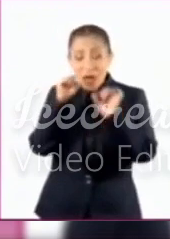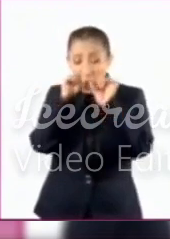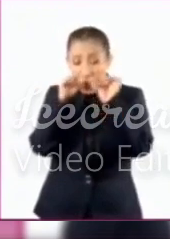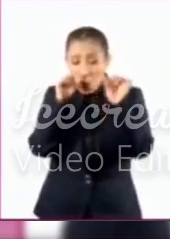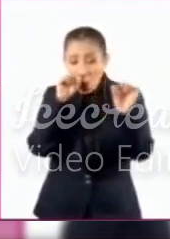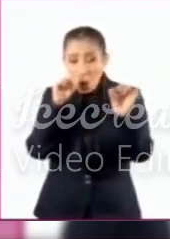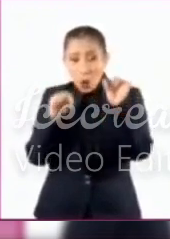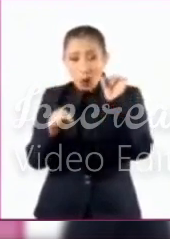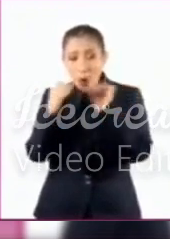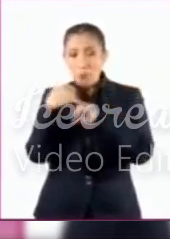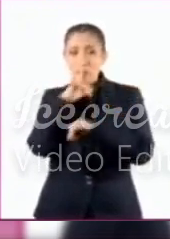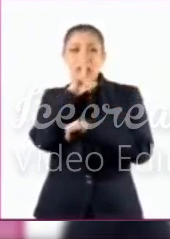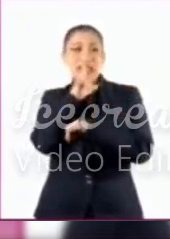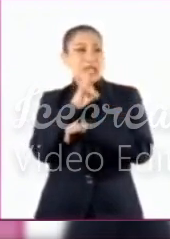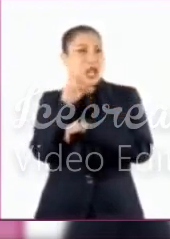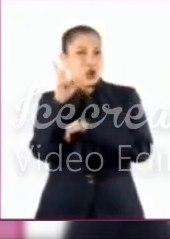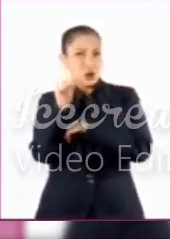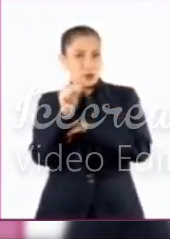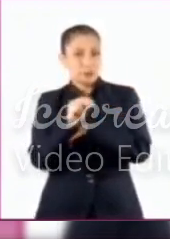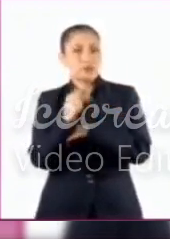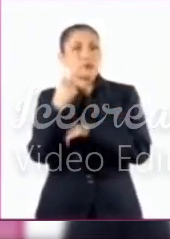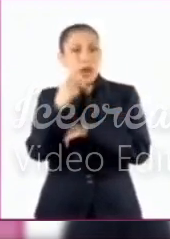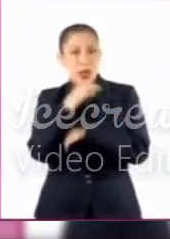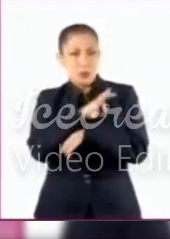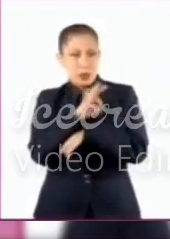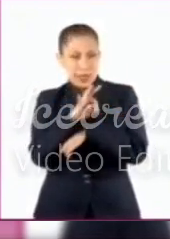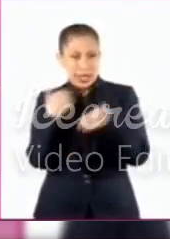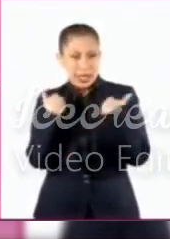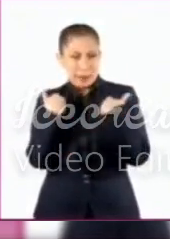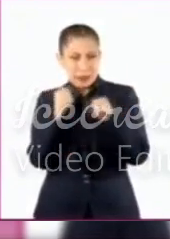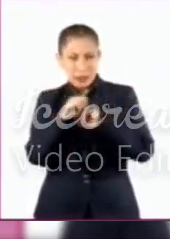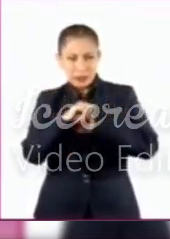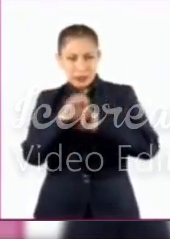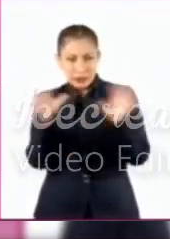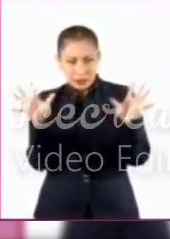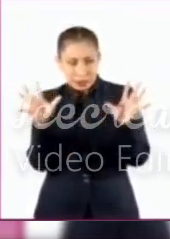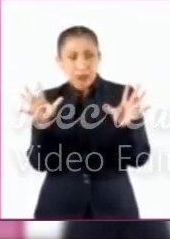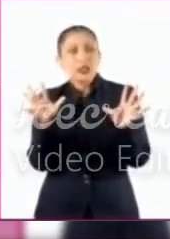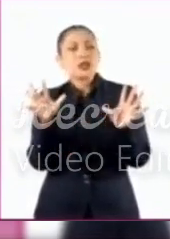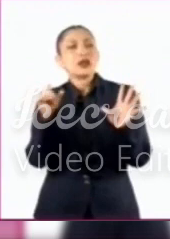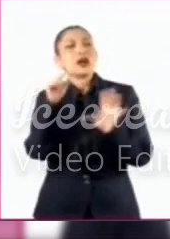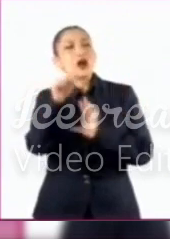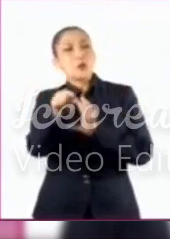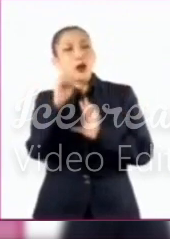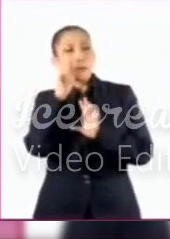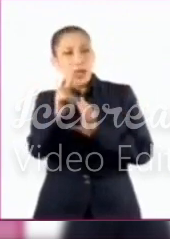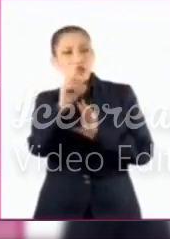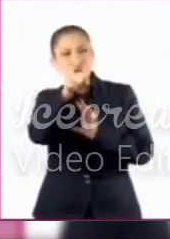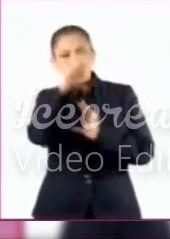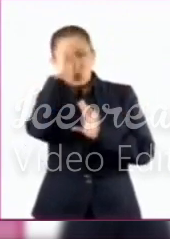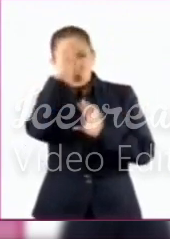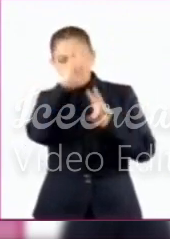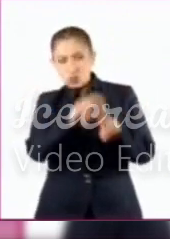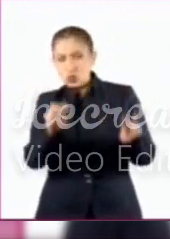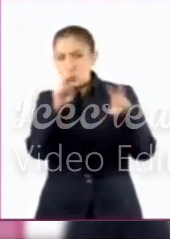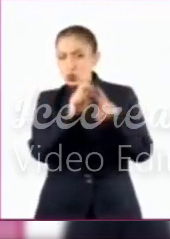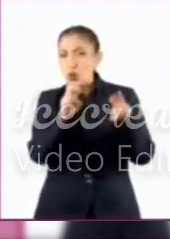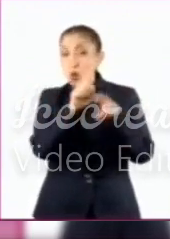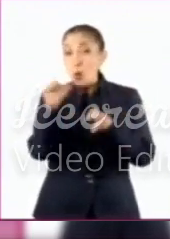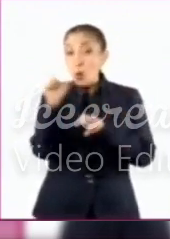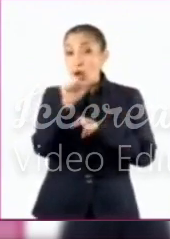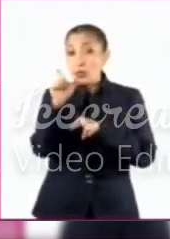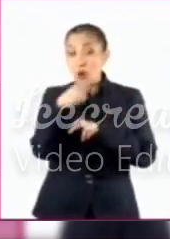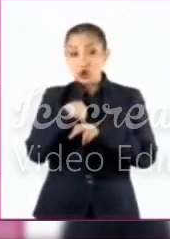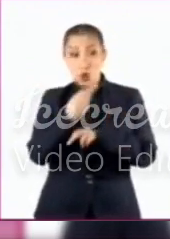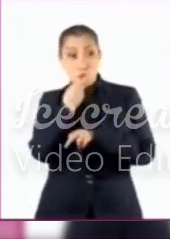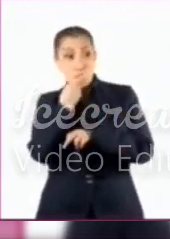de charlatanería. Y, para que pueda comprender claramente, remontaremos primero el curso de sus reflexiones, desde el